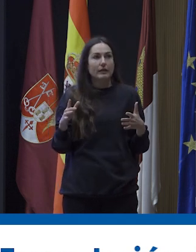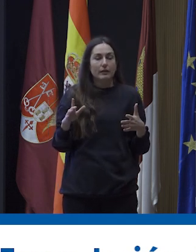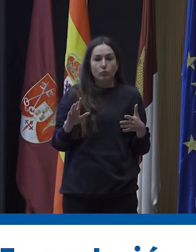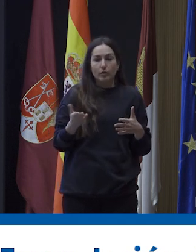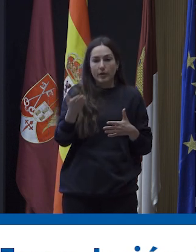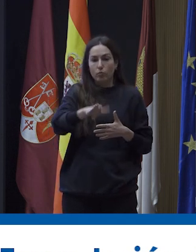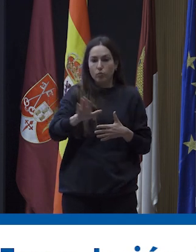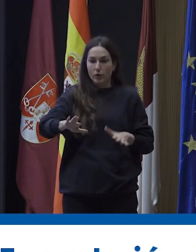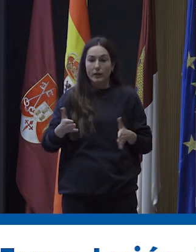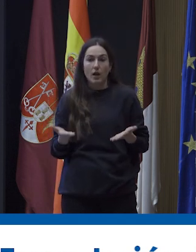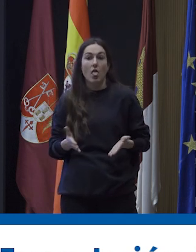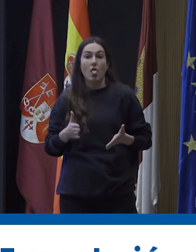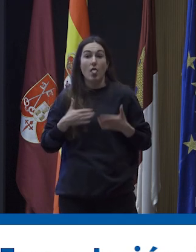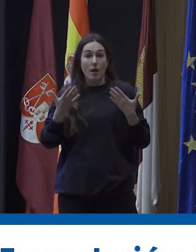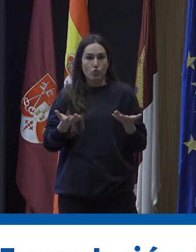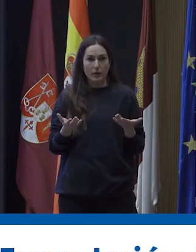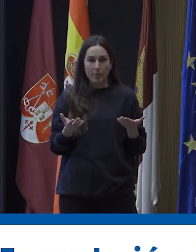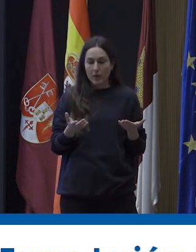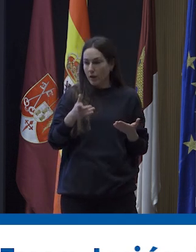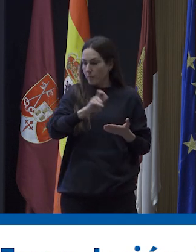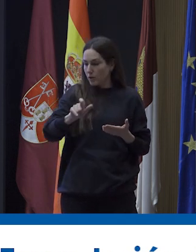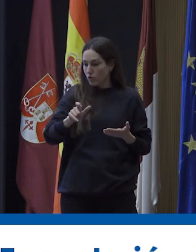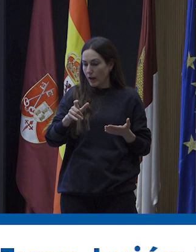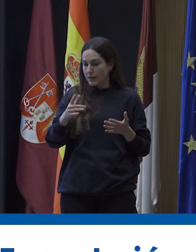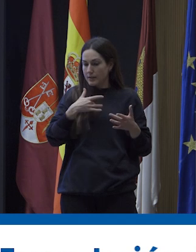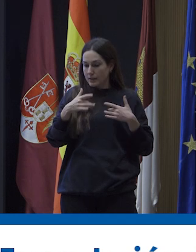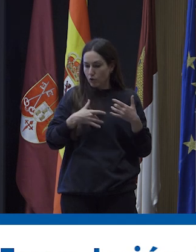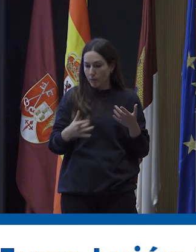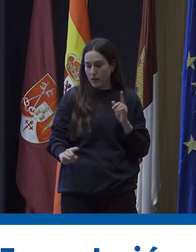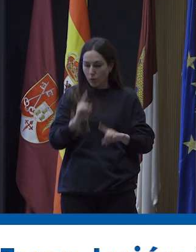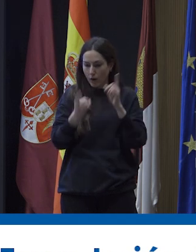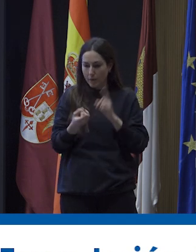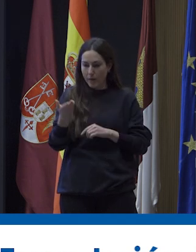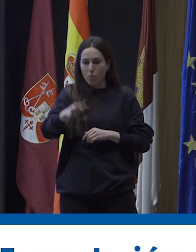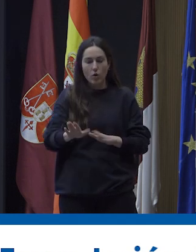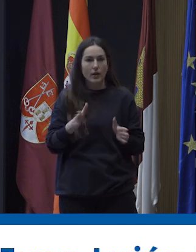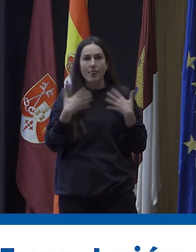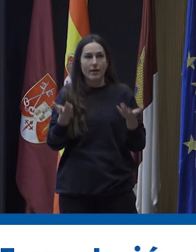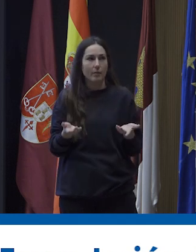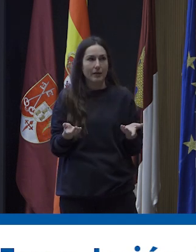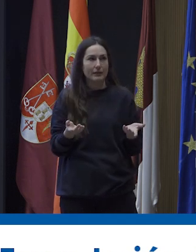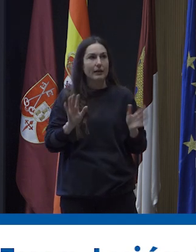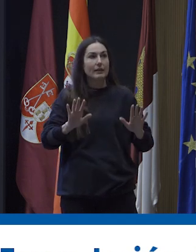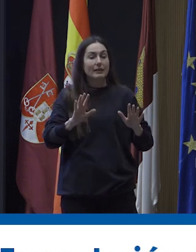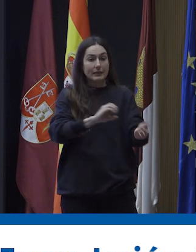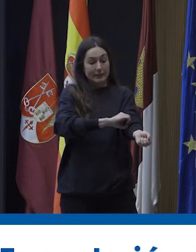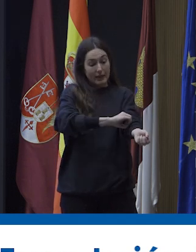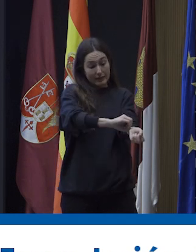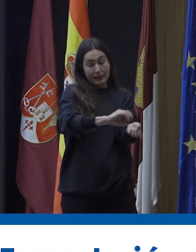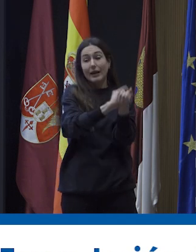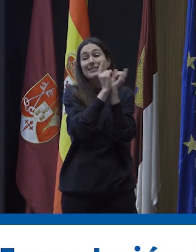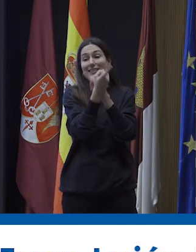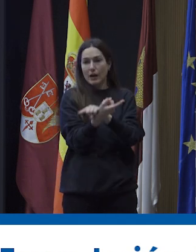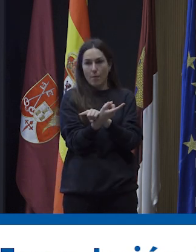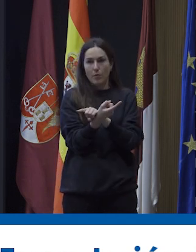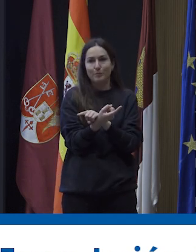Los pacientes que tenían estos síntomas a veces se morían de repente, y describía también los cambios en las arterias. Pero esto era un